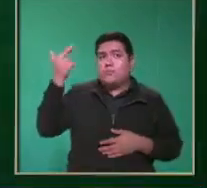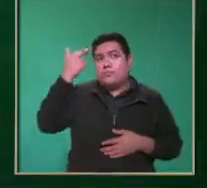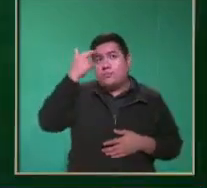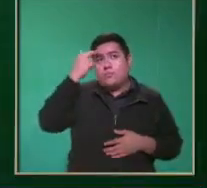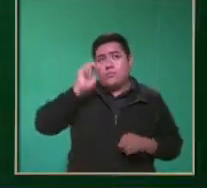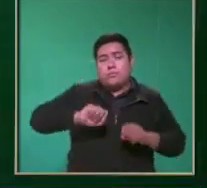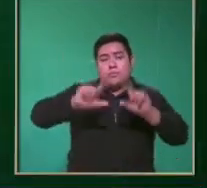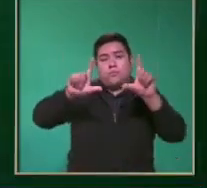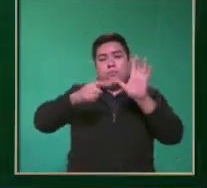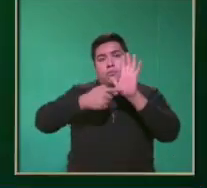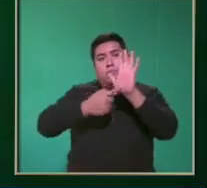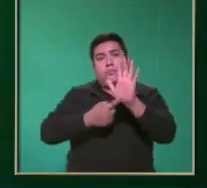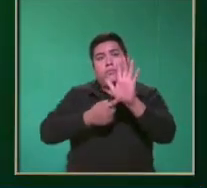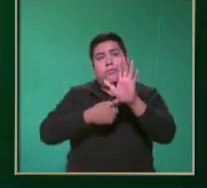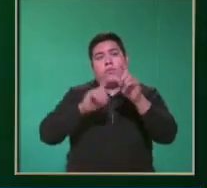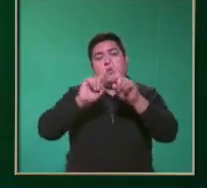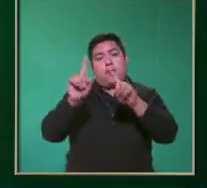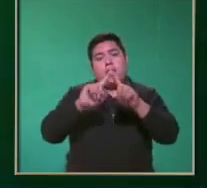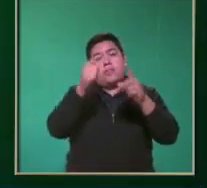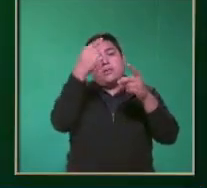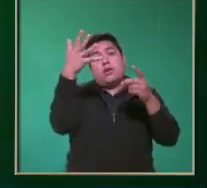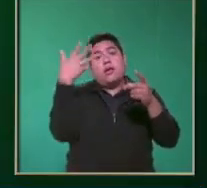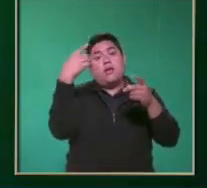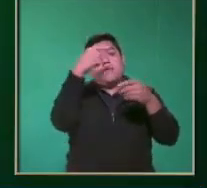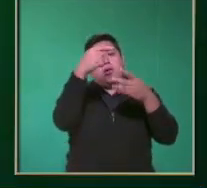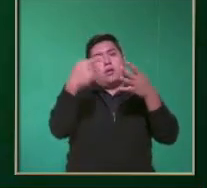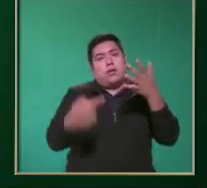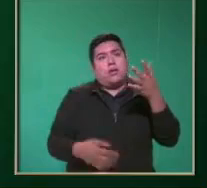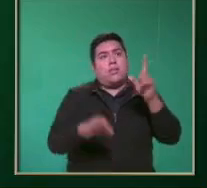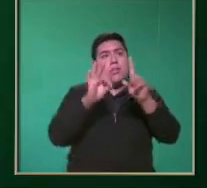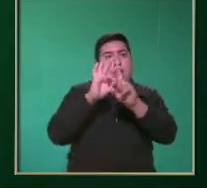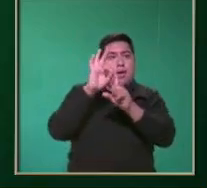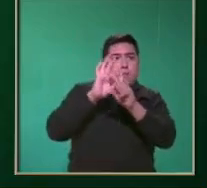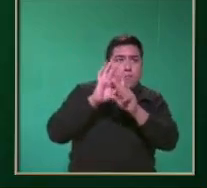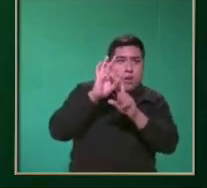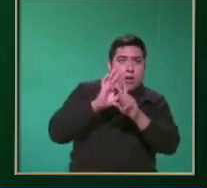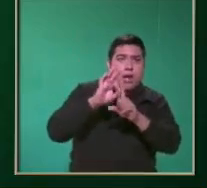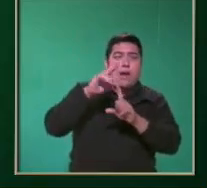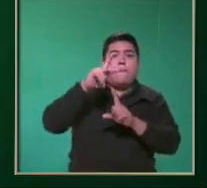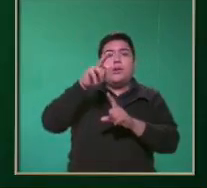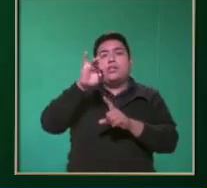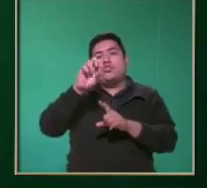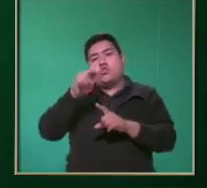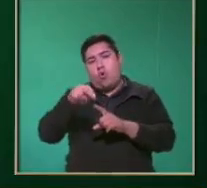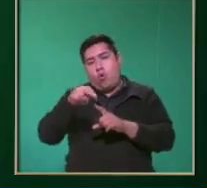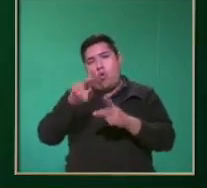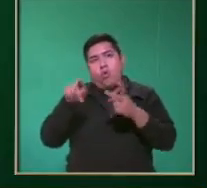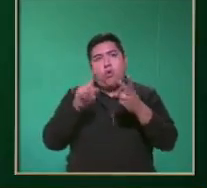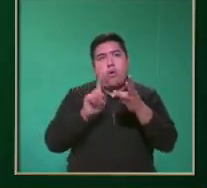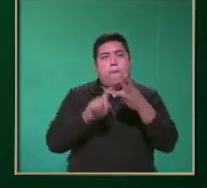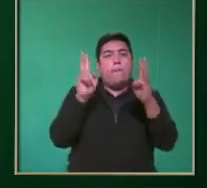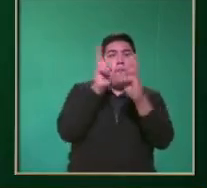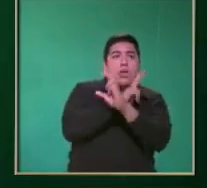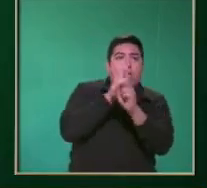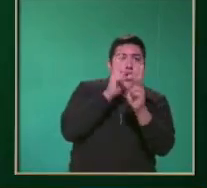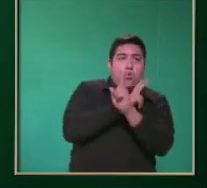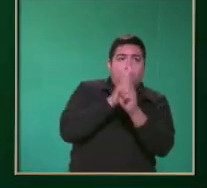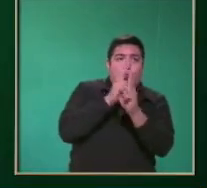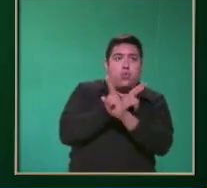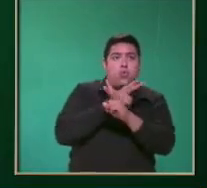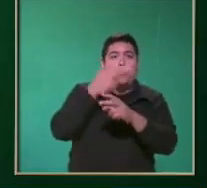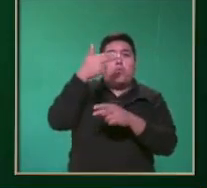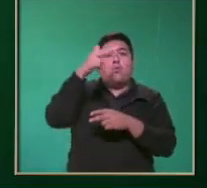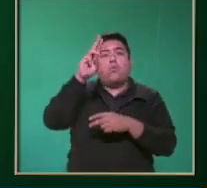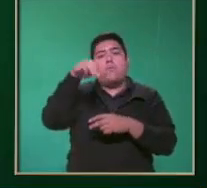en pantalla elementos del clima y vimos temperatura, presión atmosférica, viento,